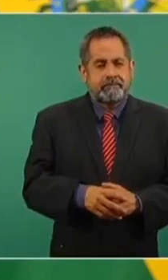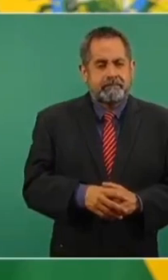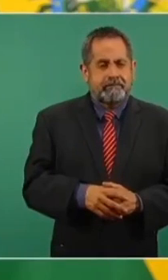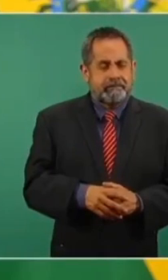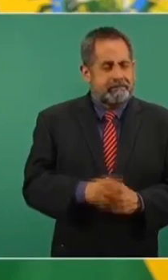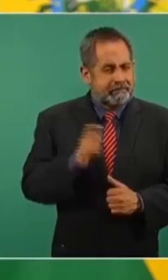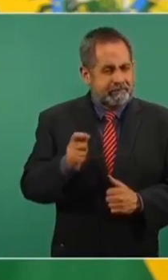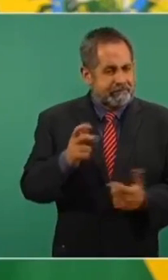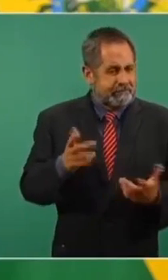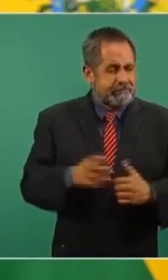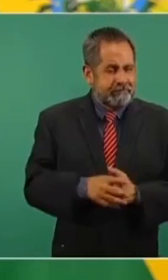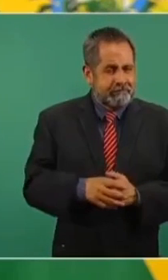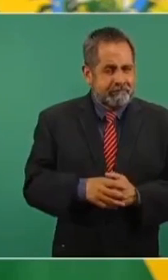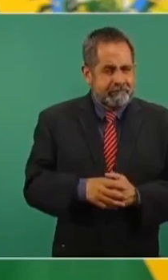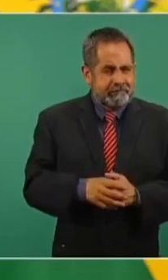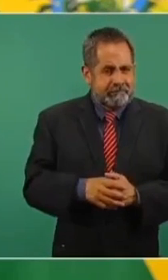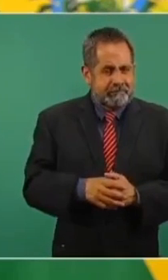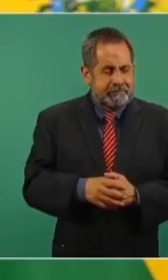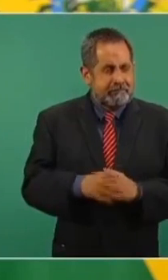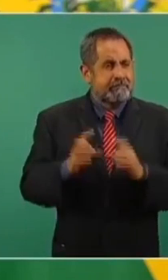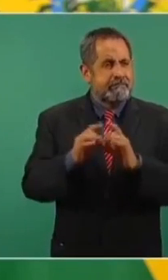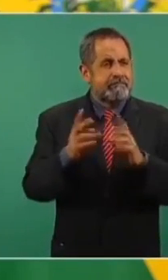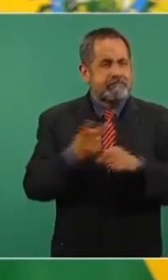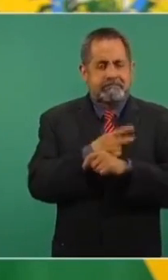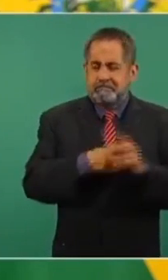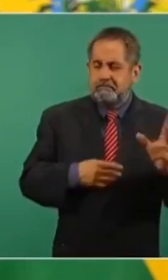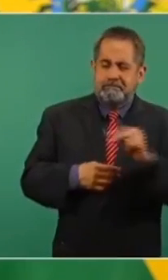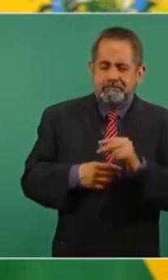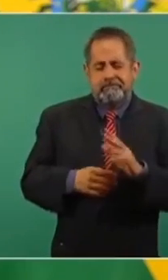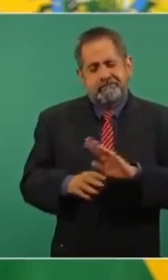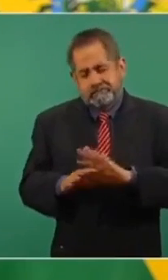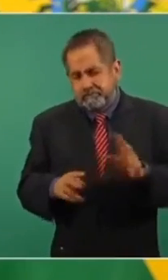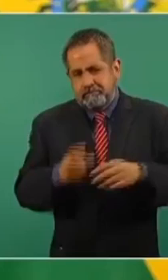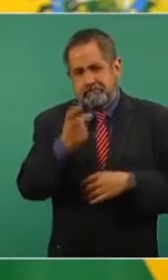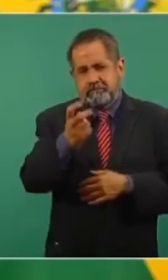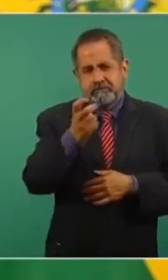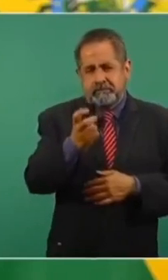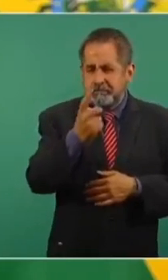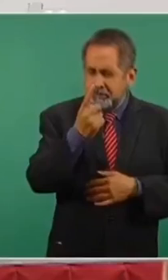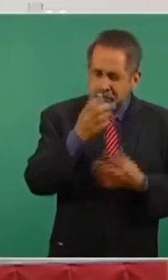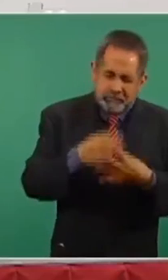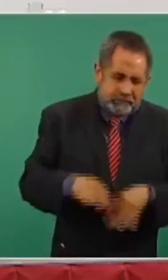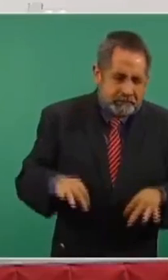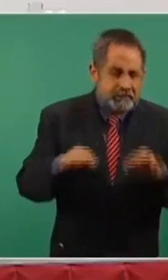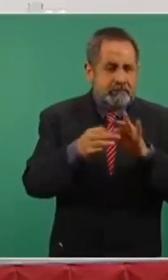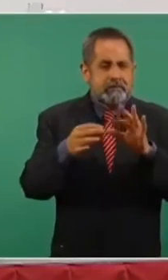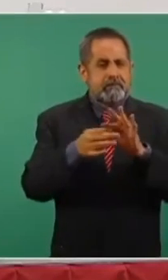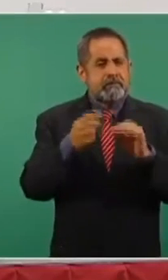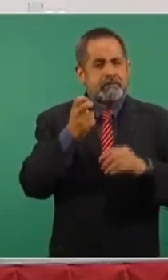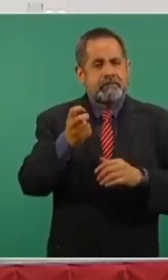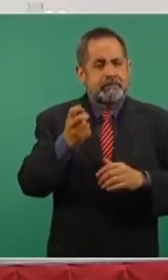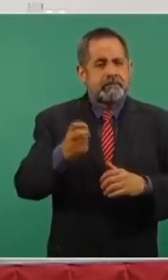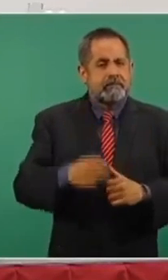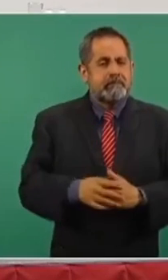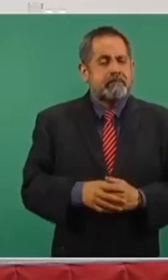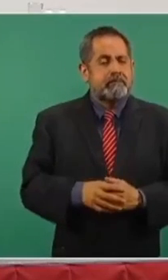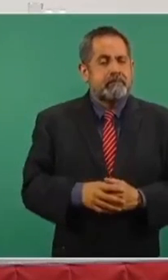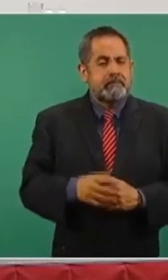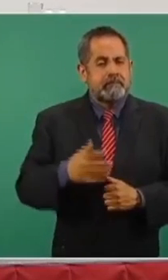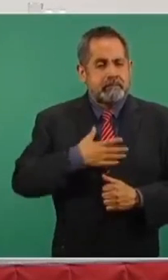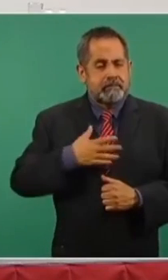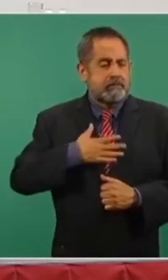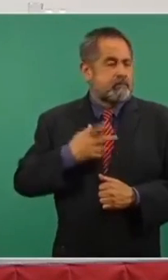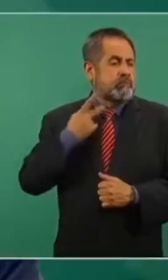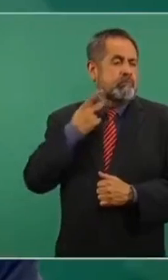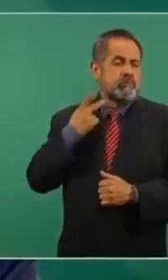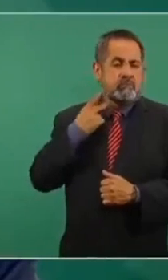lo que hubiese sucedido. Por eso la importancia de nuestra